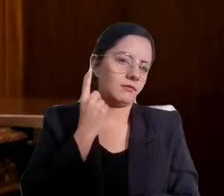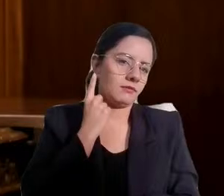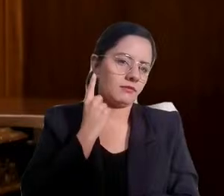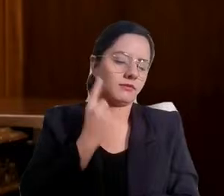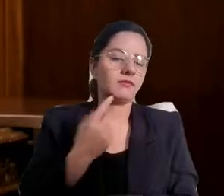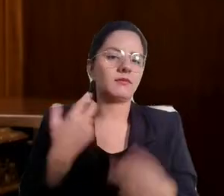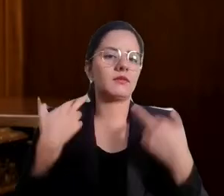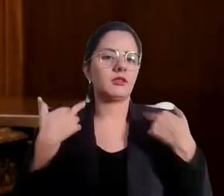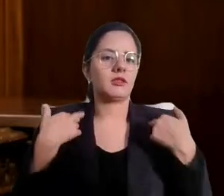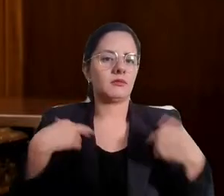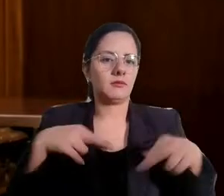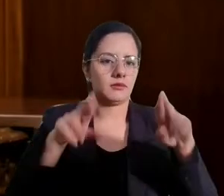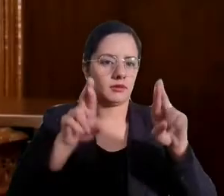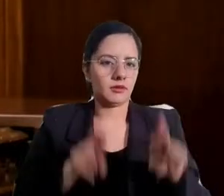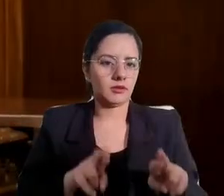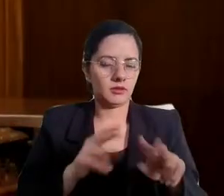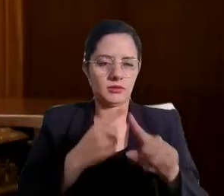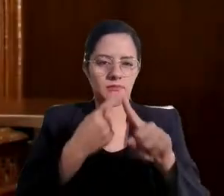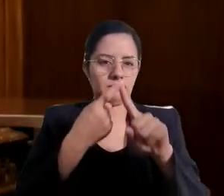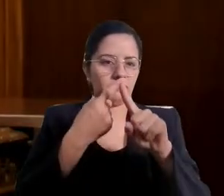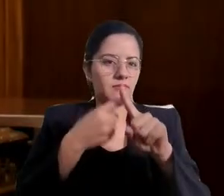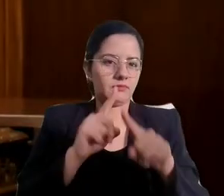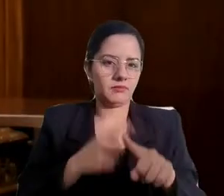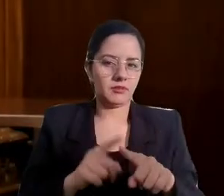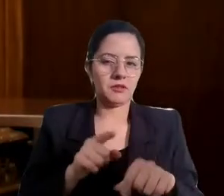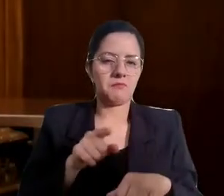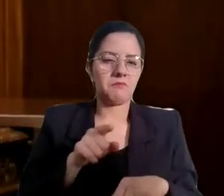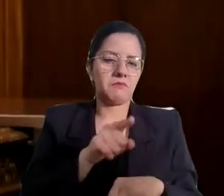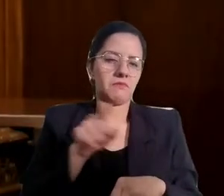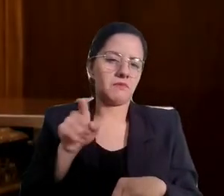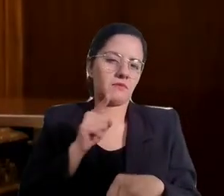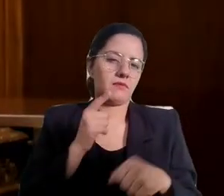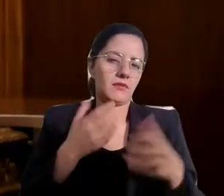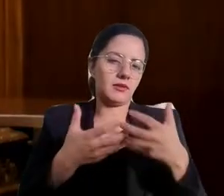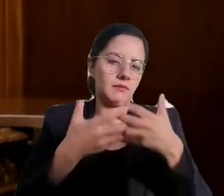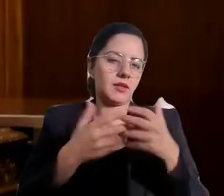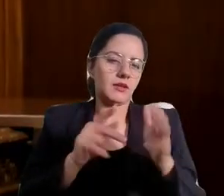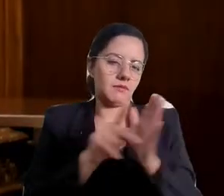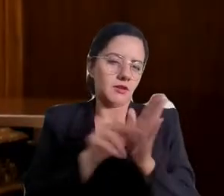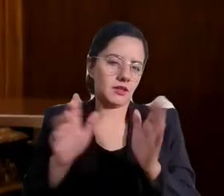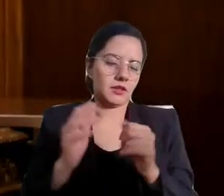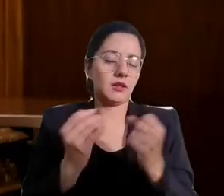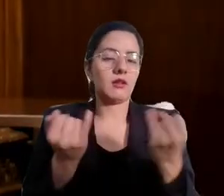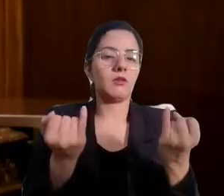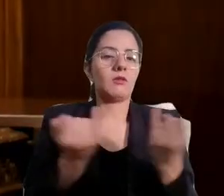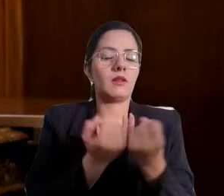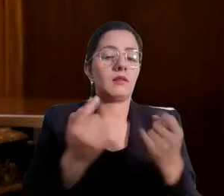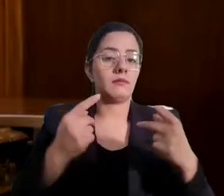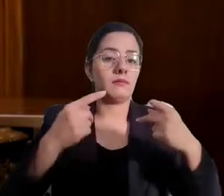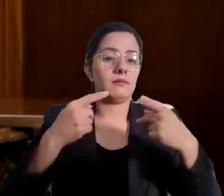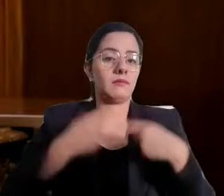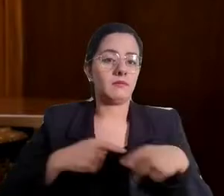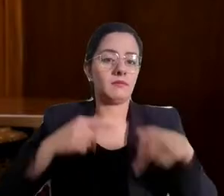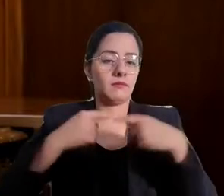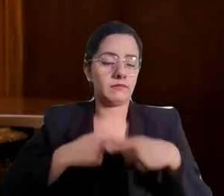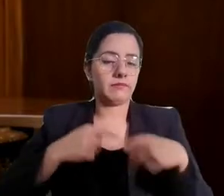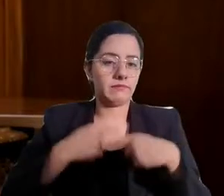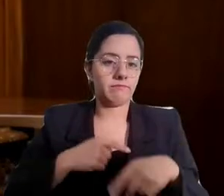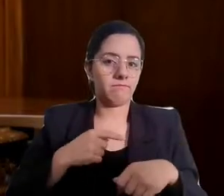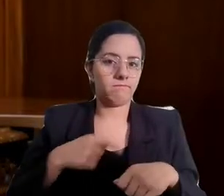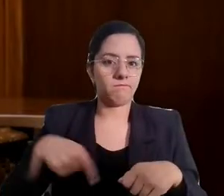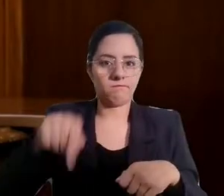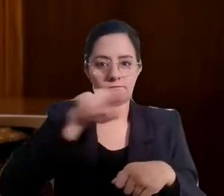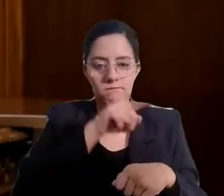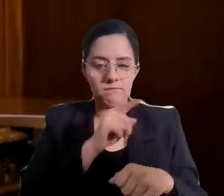las y los representantes de los distintos medios de comunicación, así como a las personas que